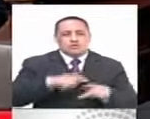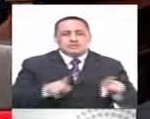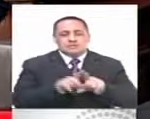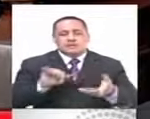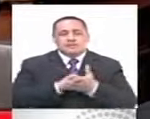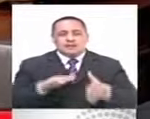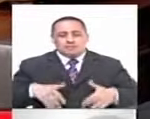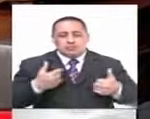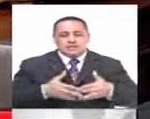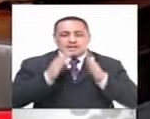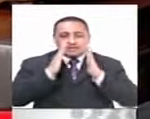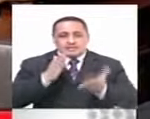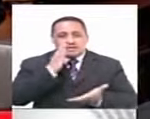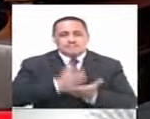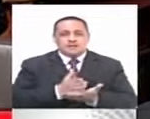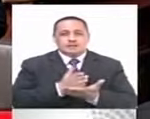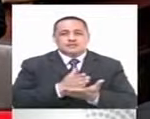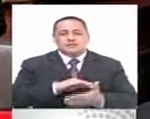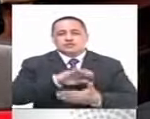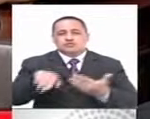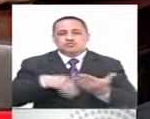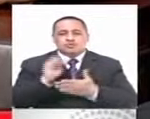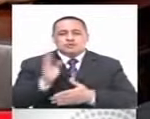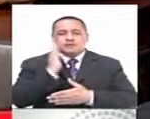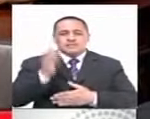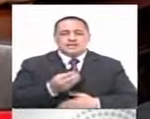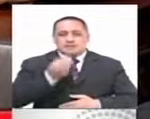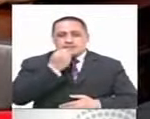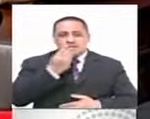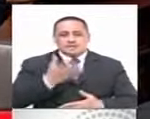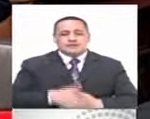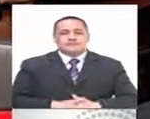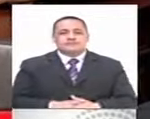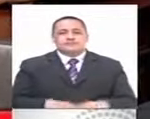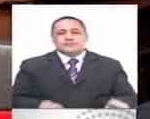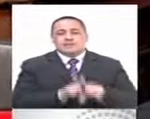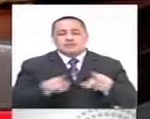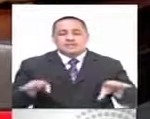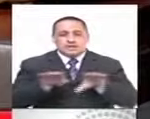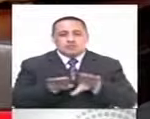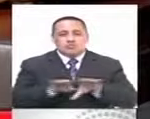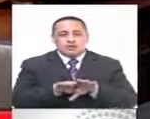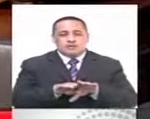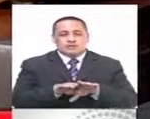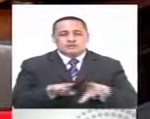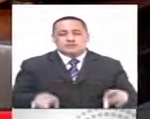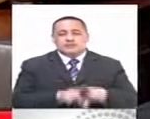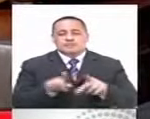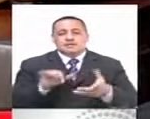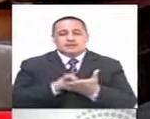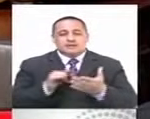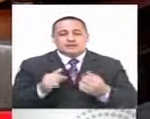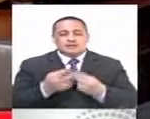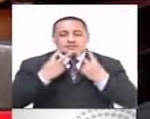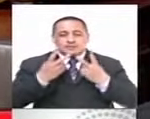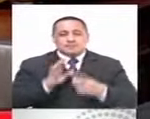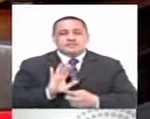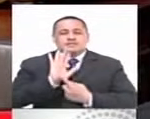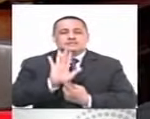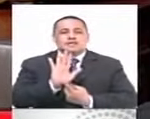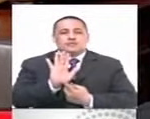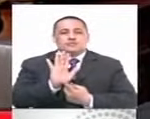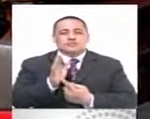poder atender, en parte, la emergencia alimentaria. De igual forma, se han